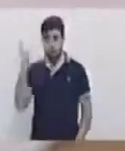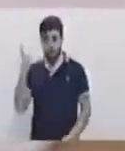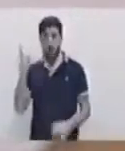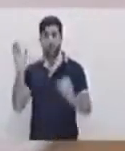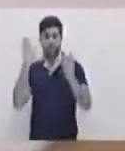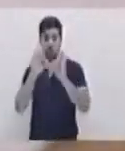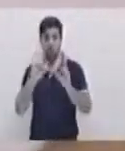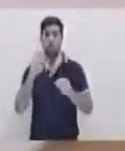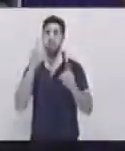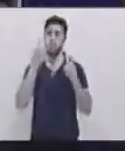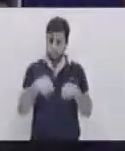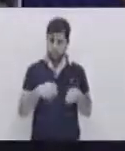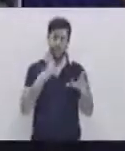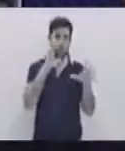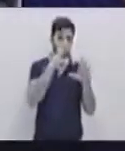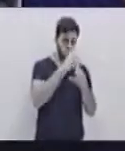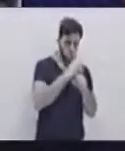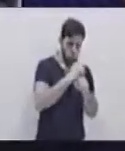mostrando